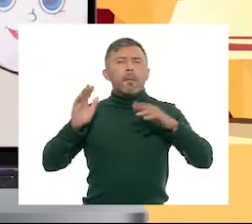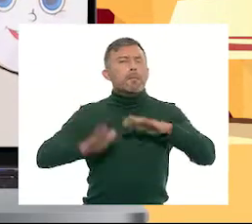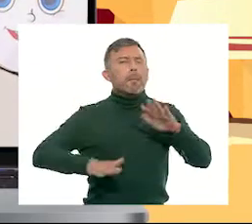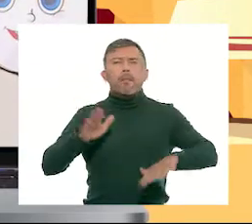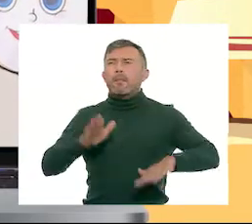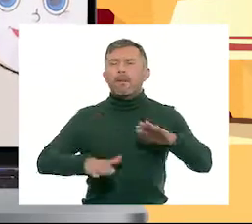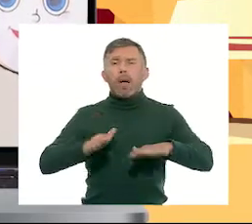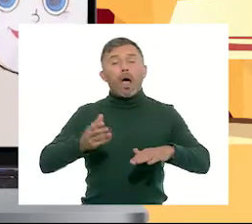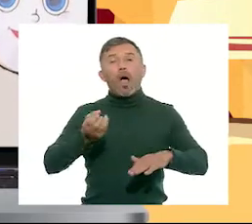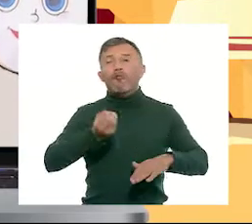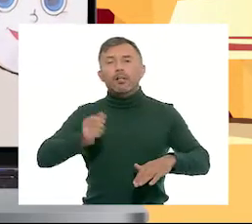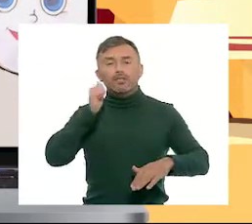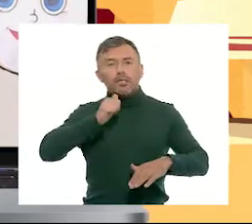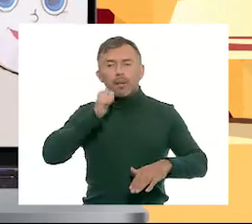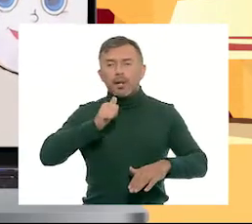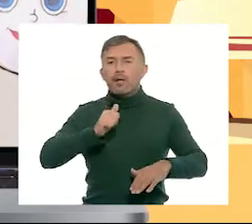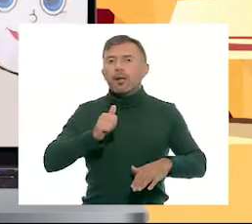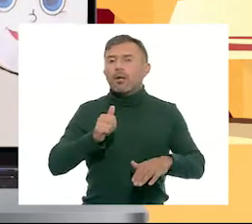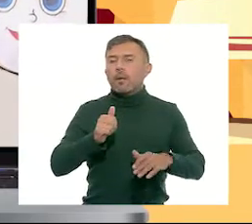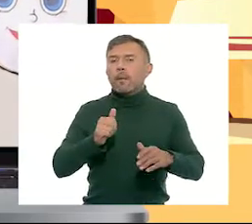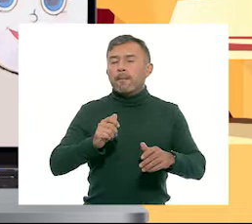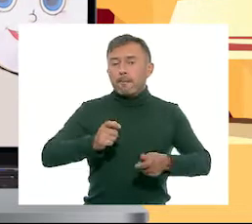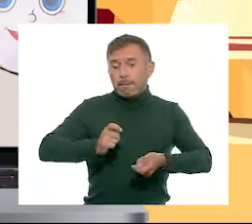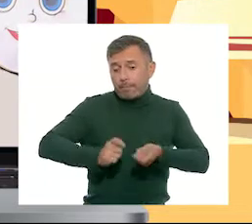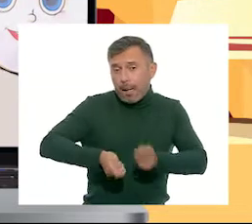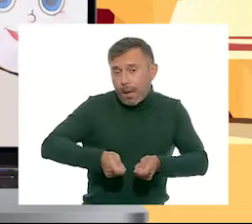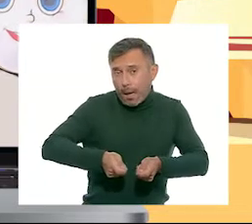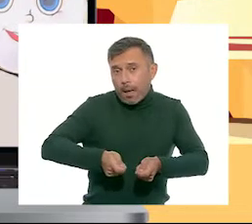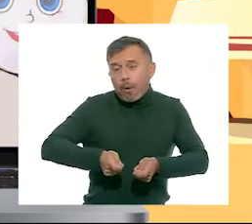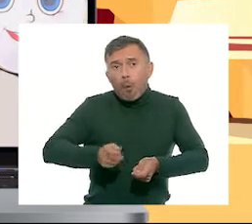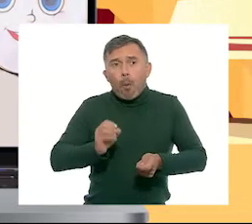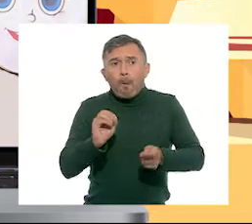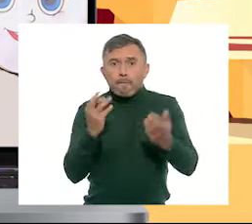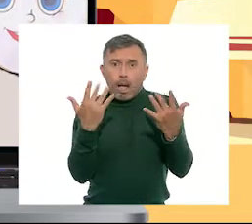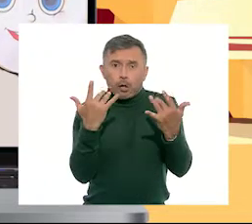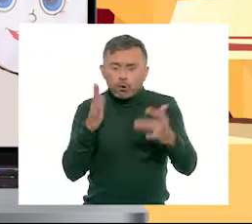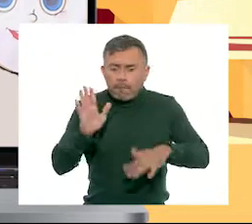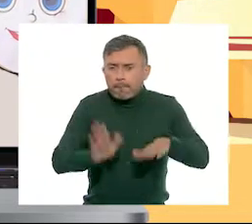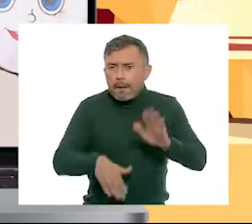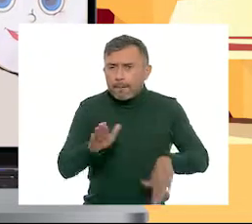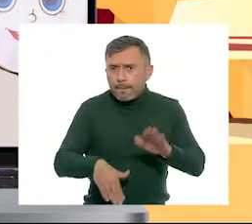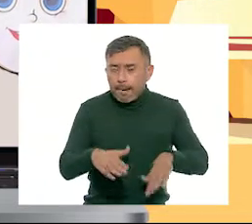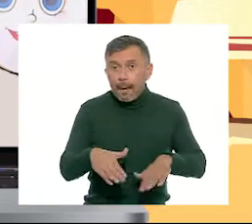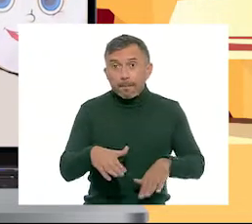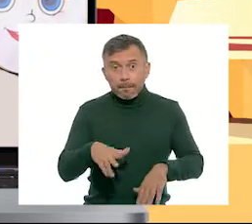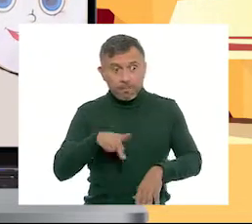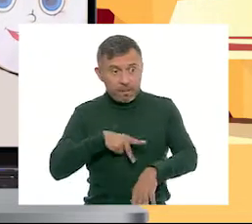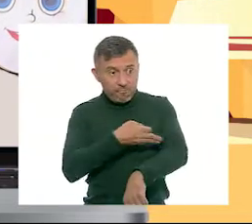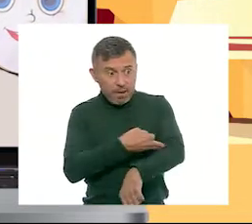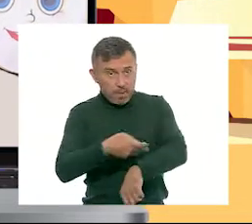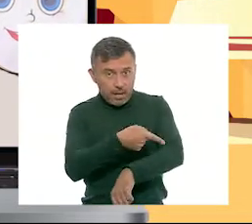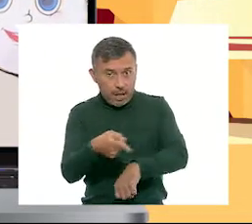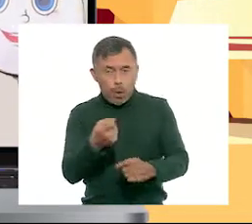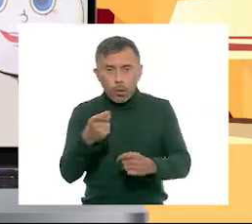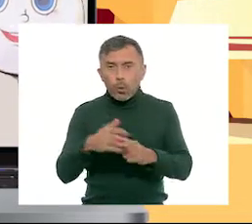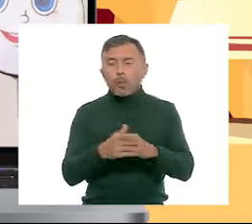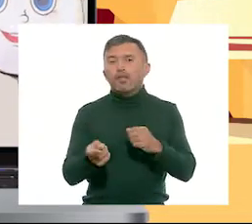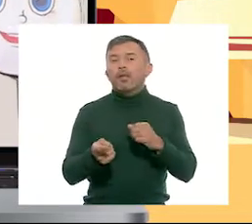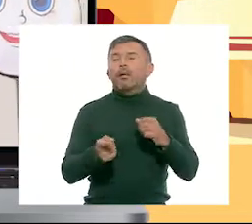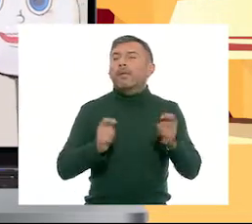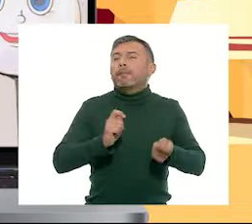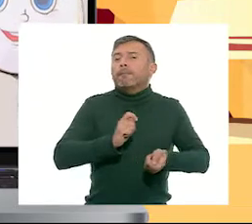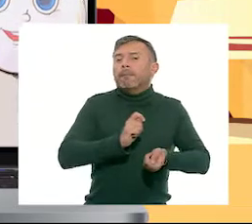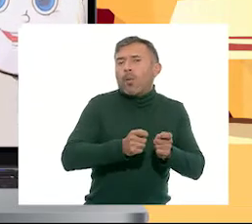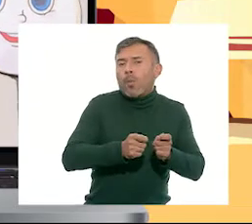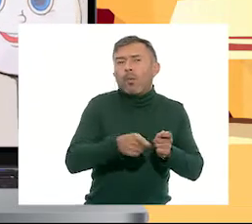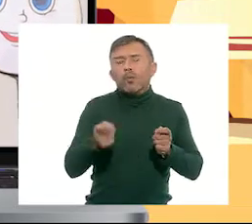necesitamos ser agitados, tocados con baquetas o con las manos. Algunos miembros de nuestra familia son el sobrino Gansá, sus